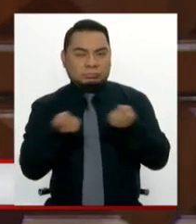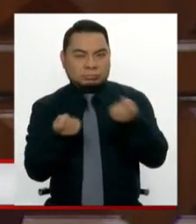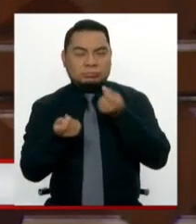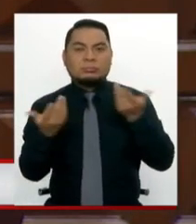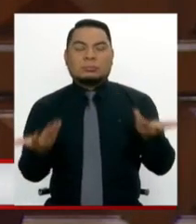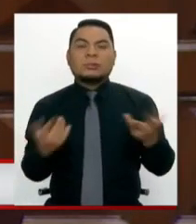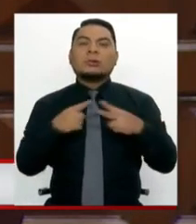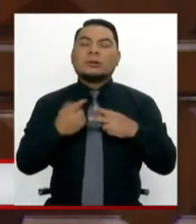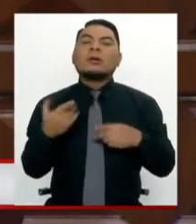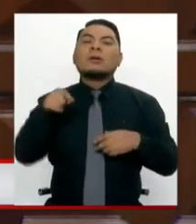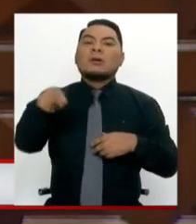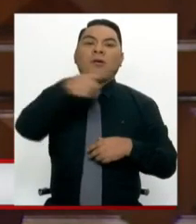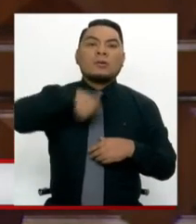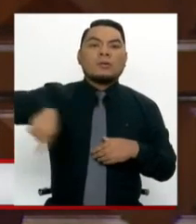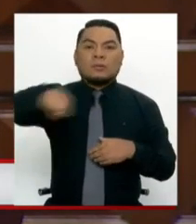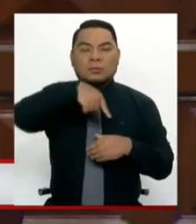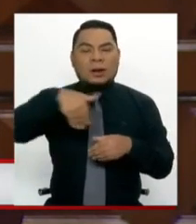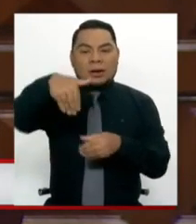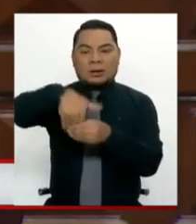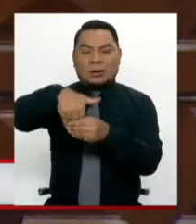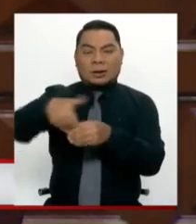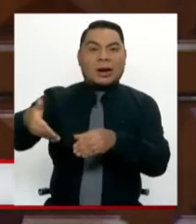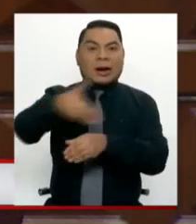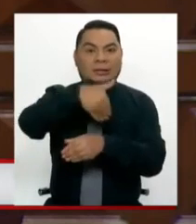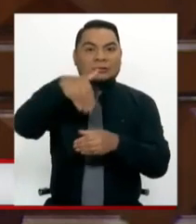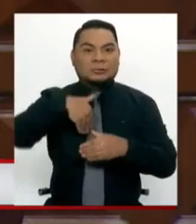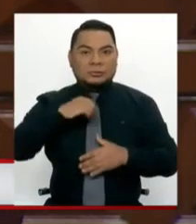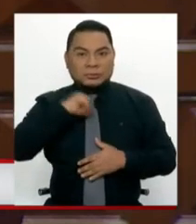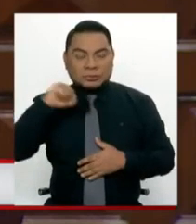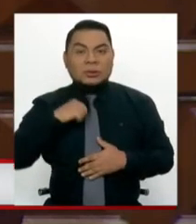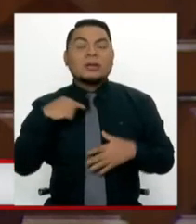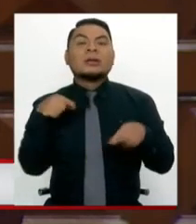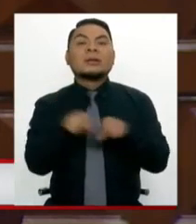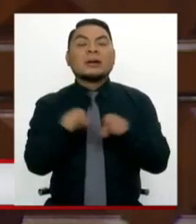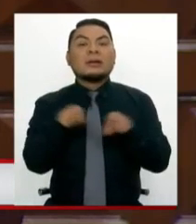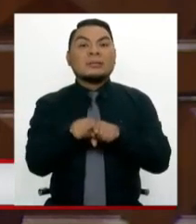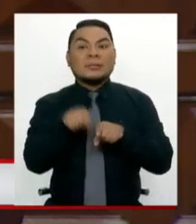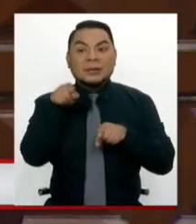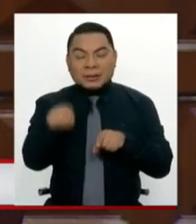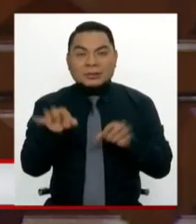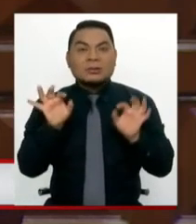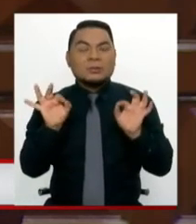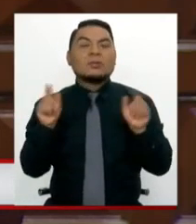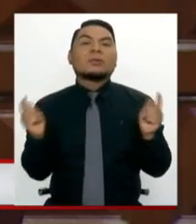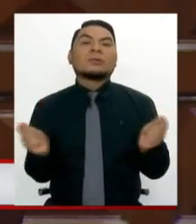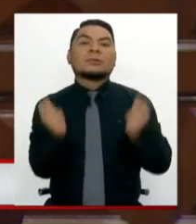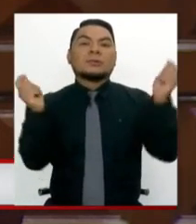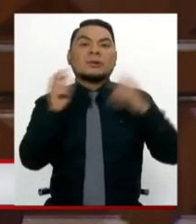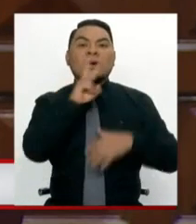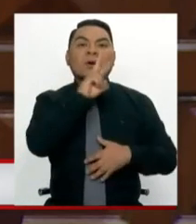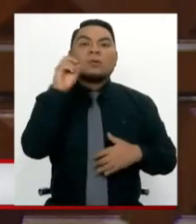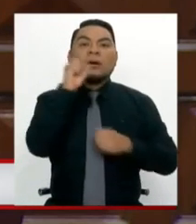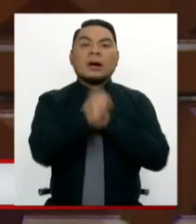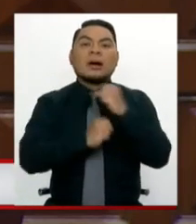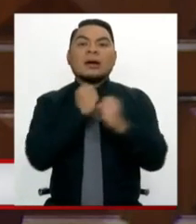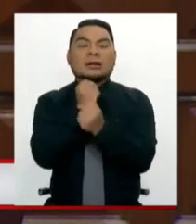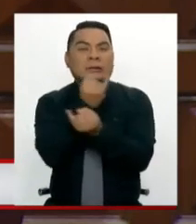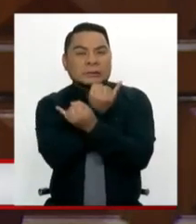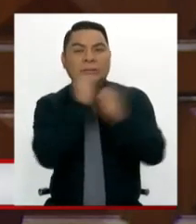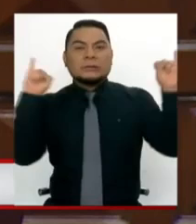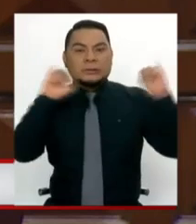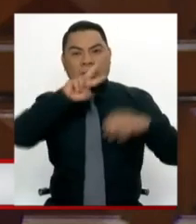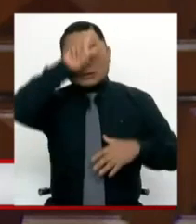las urnas electorales y al mismo tiempo también se celebraba los 200 años de nuestra